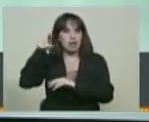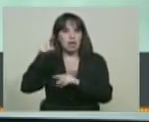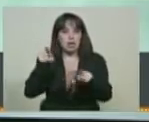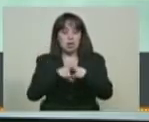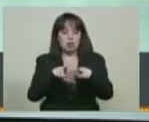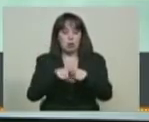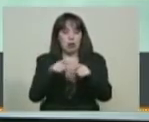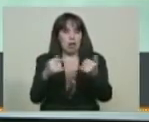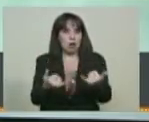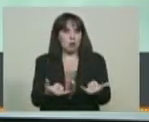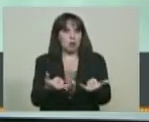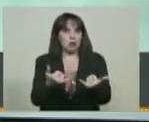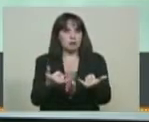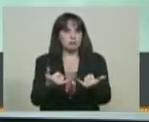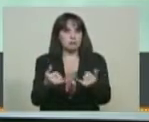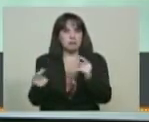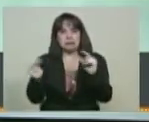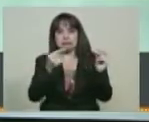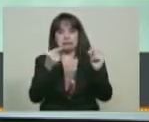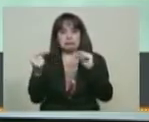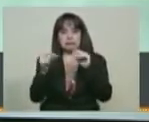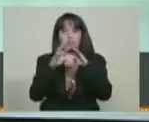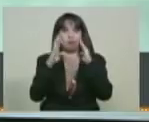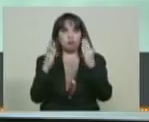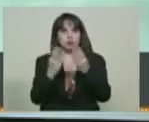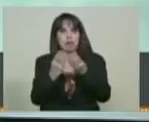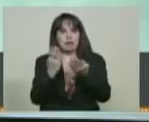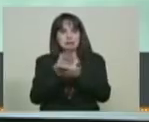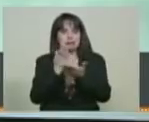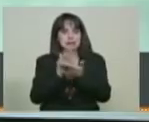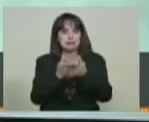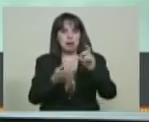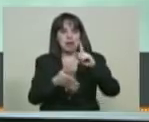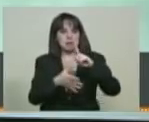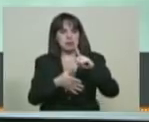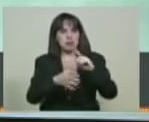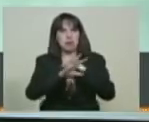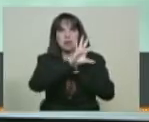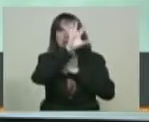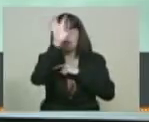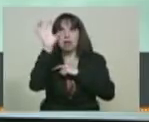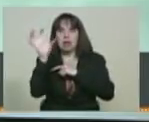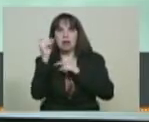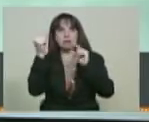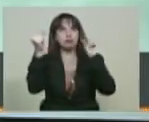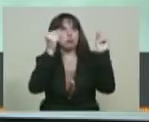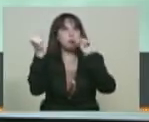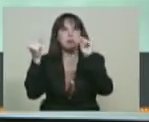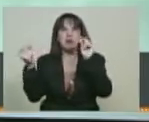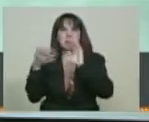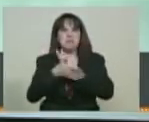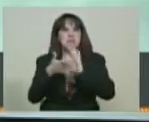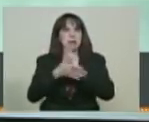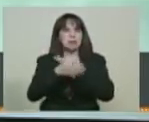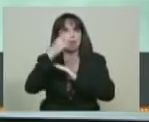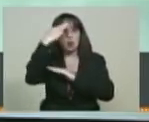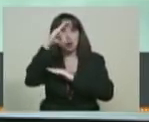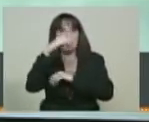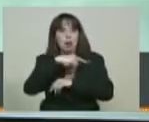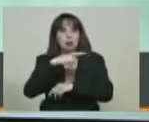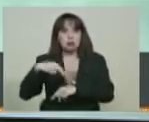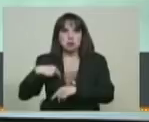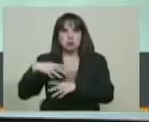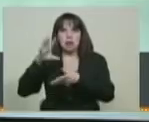Venezuela ahora. Un centro del debate mundial, del debate latinoamericano, de la juventud, de la niñez. Y allí nosotros